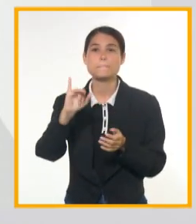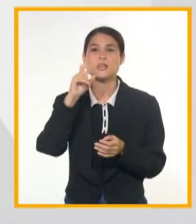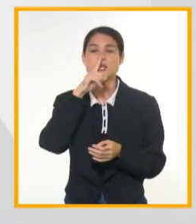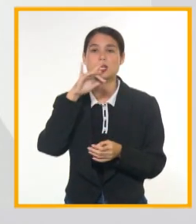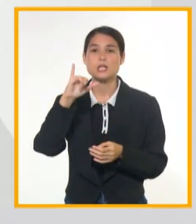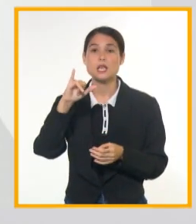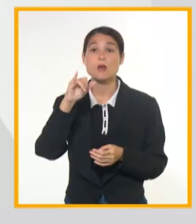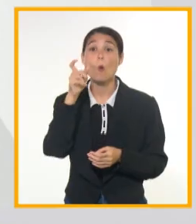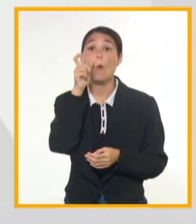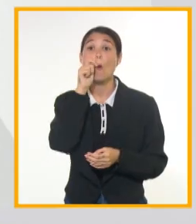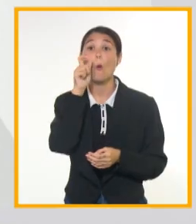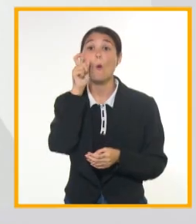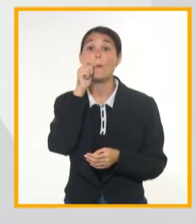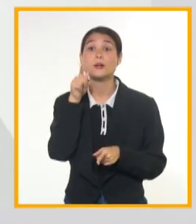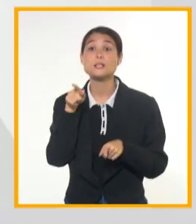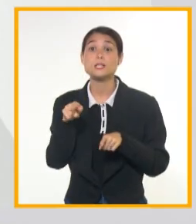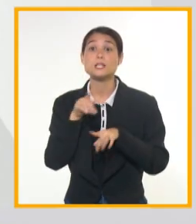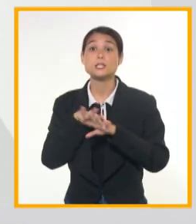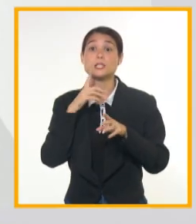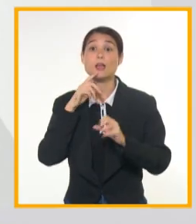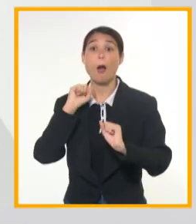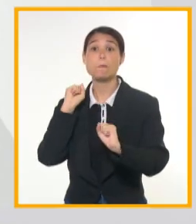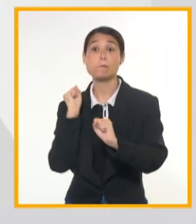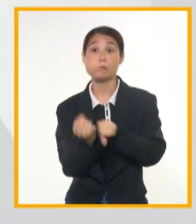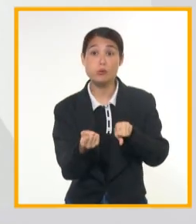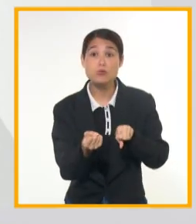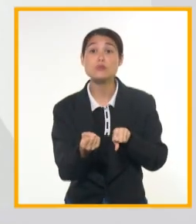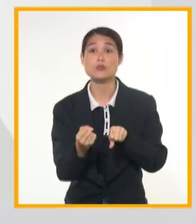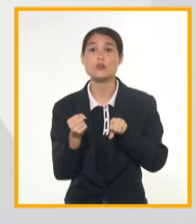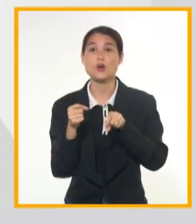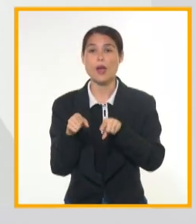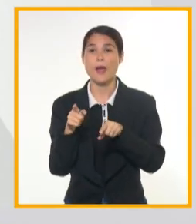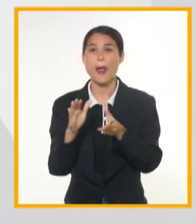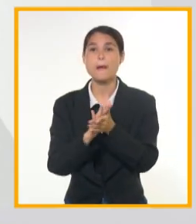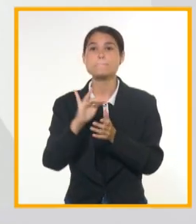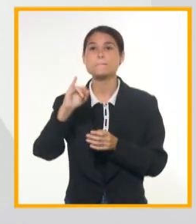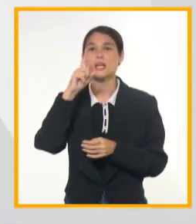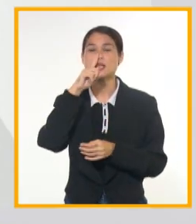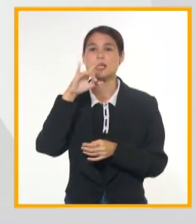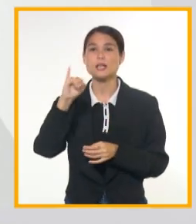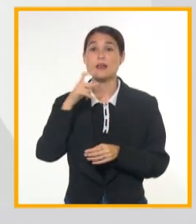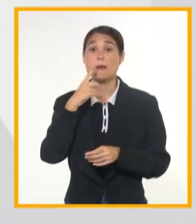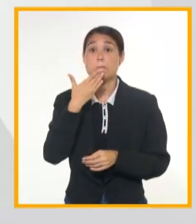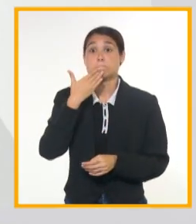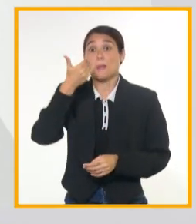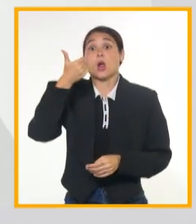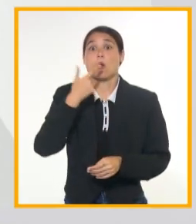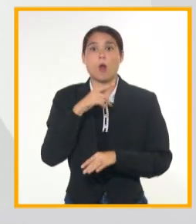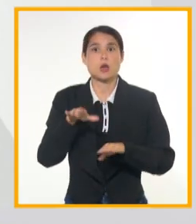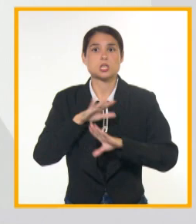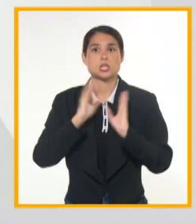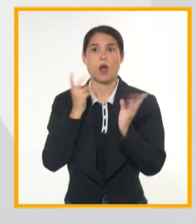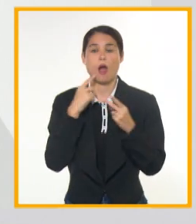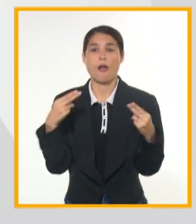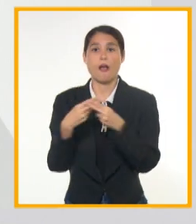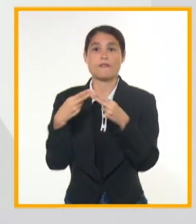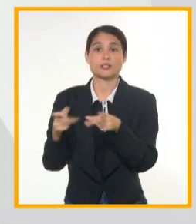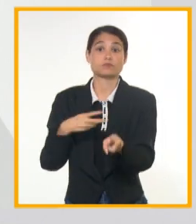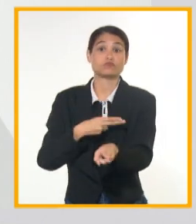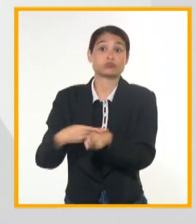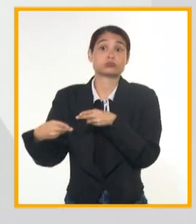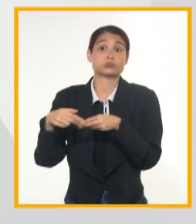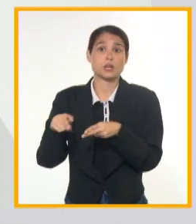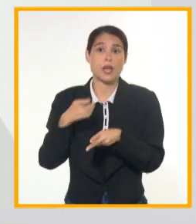cubano de los Medias Blancas de Chicago. Este Minnie Miñoso, uno de los grandes jugadores de béisbol de la historia, tiene no sé